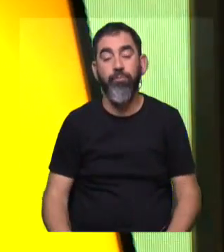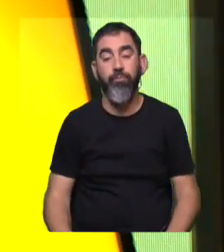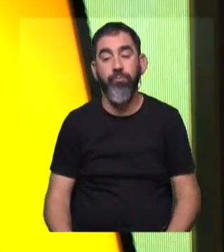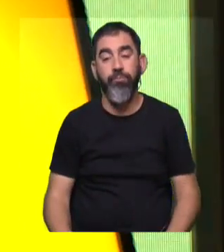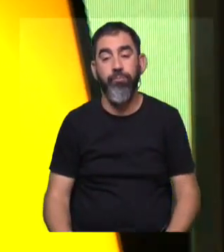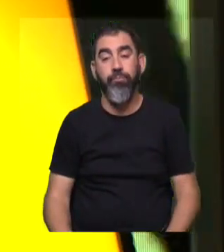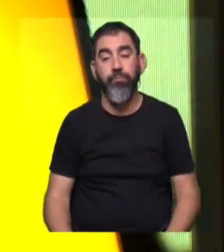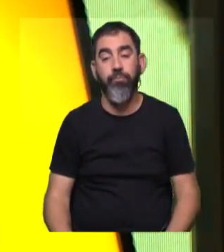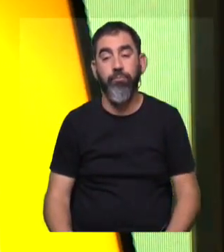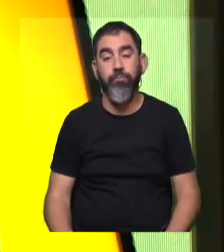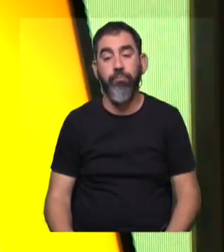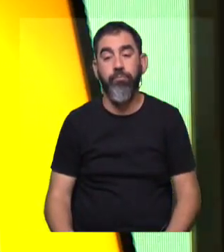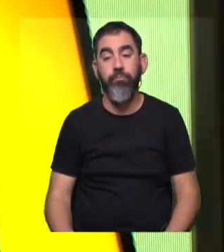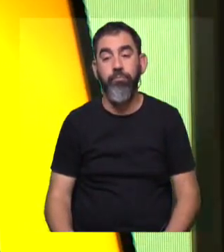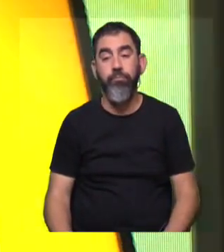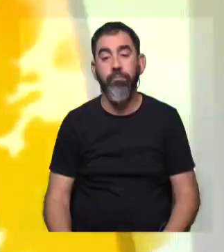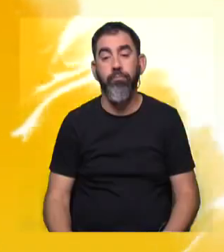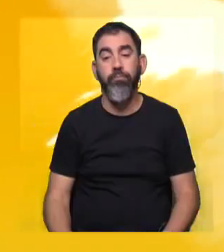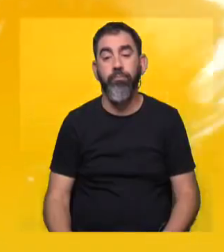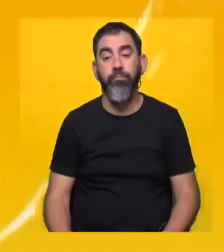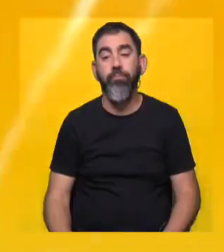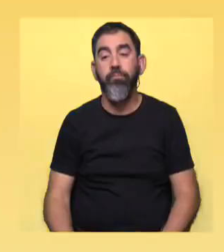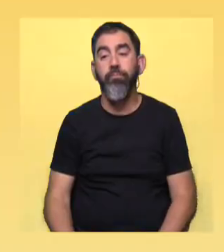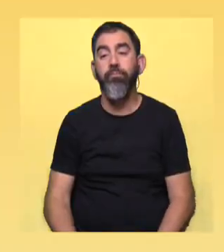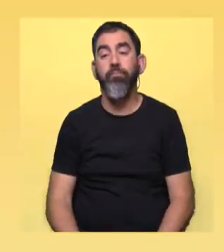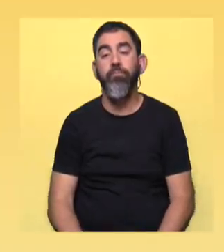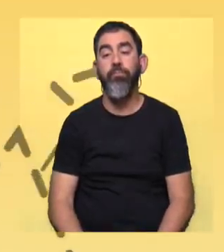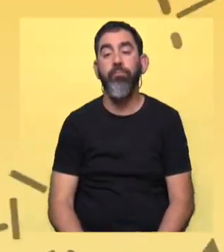Carmen Bolato en esta segunda parte del informe.